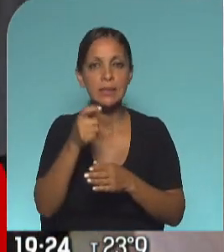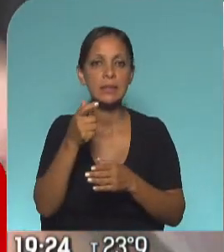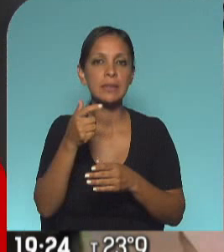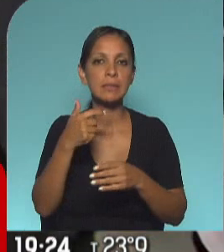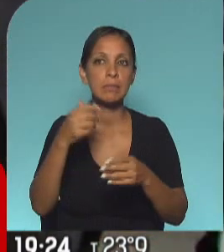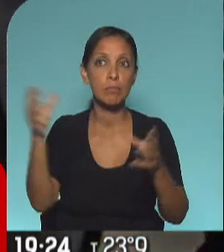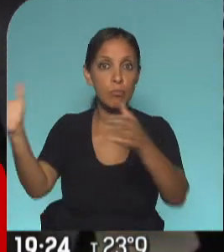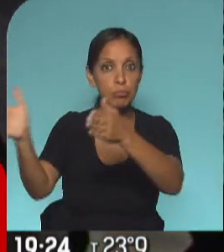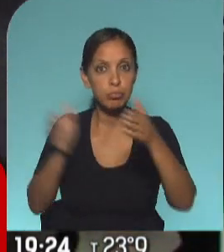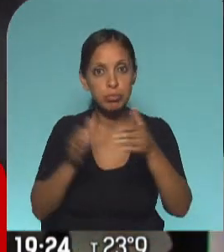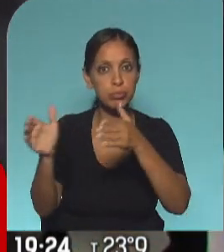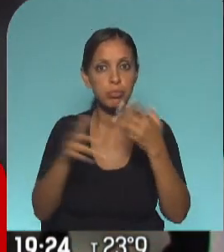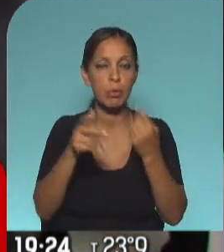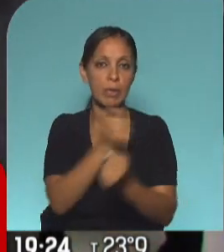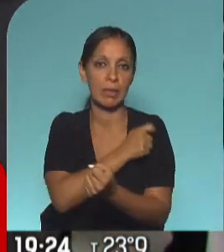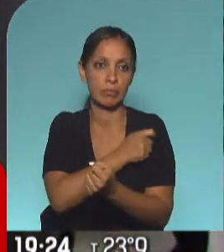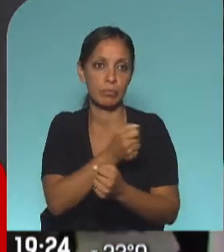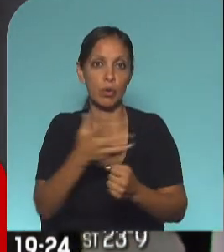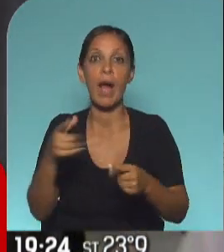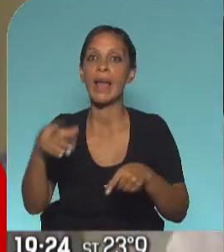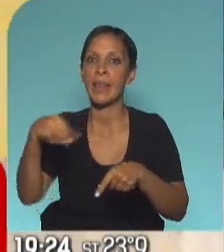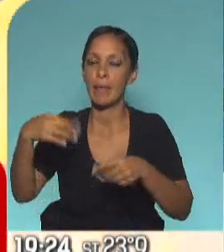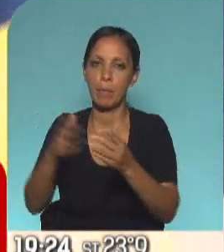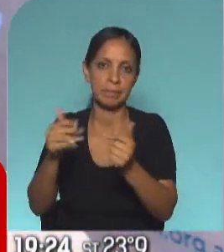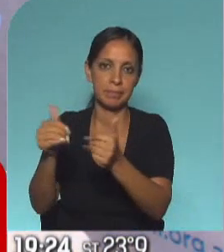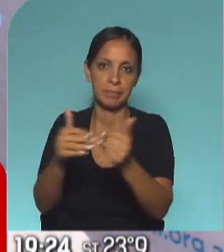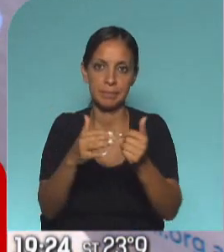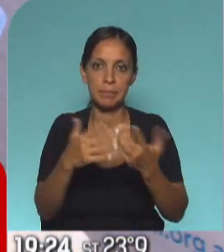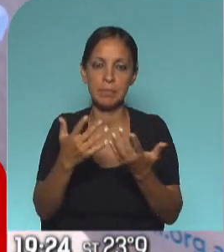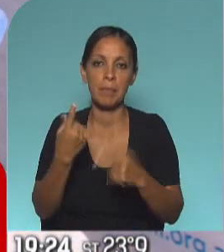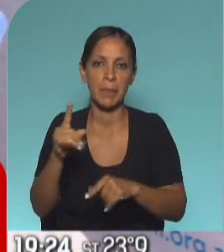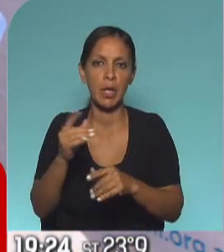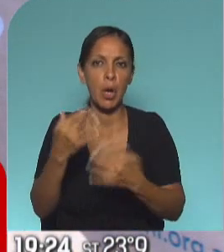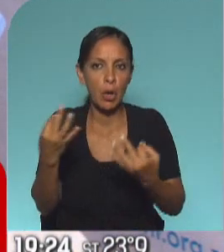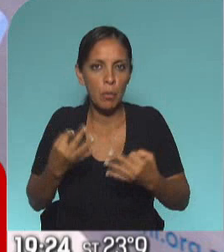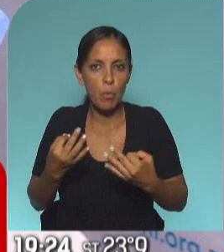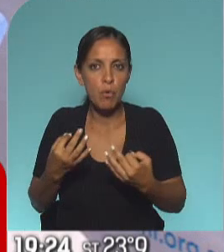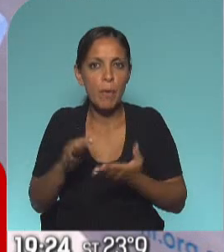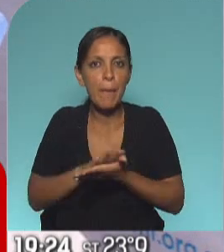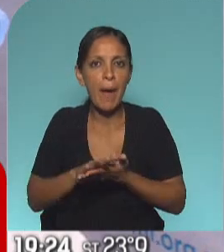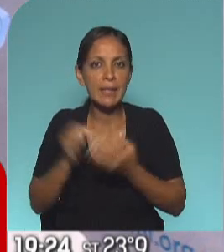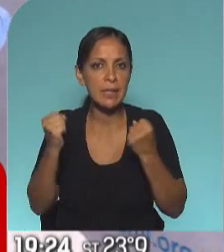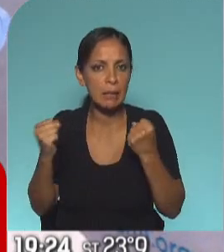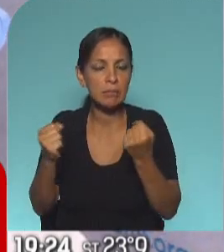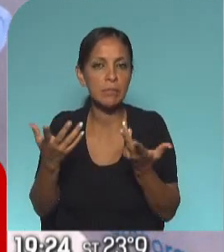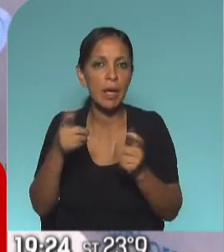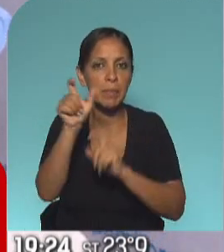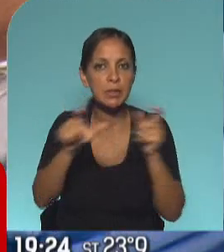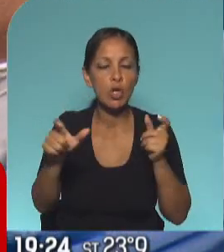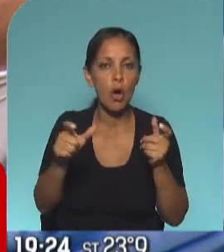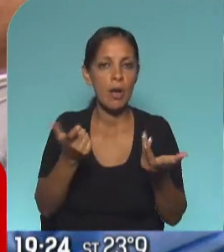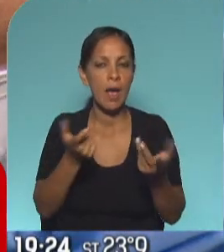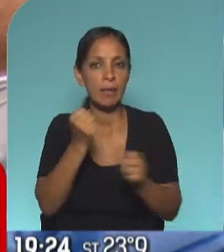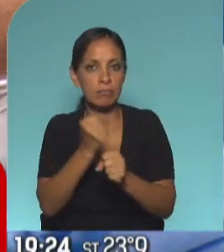dosis, obviamente que vamos a tener que acelerar todo esto, pero sobre una base muy muy sólida que tenemos de anotados, de